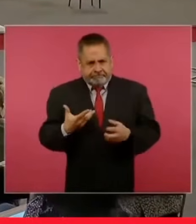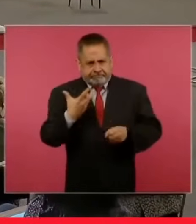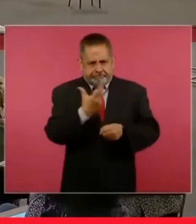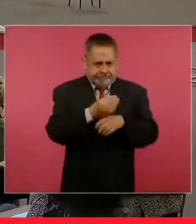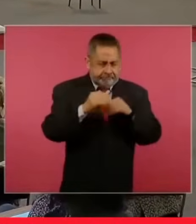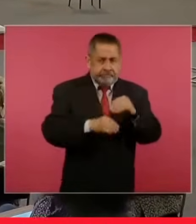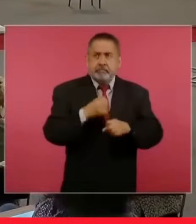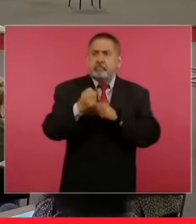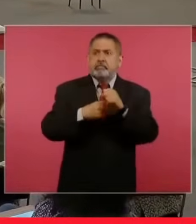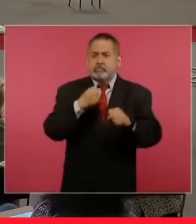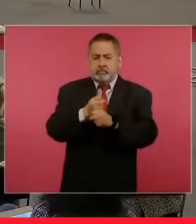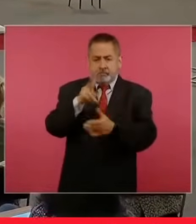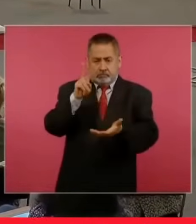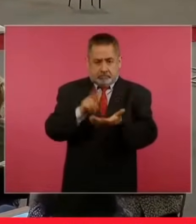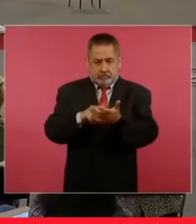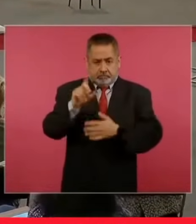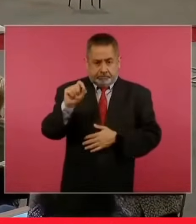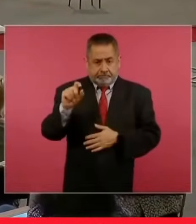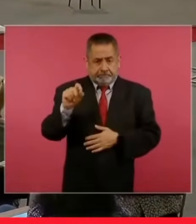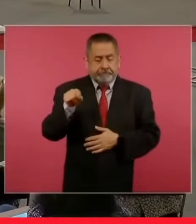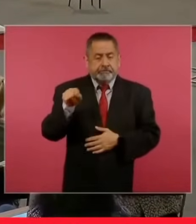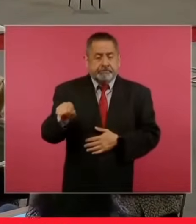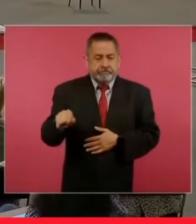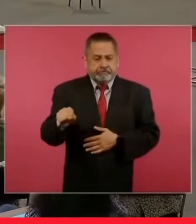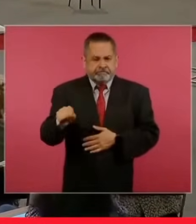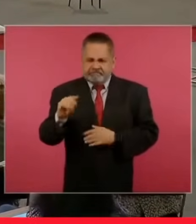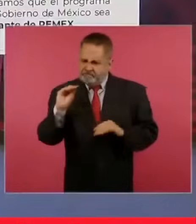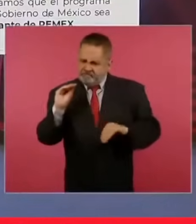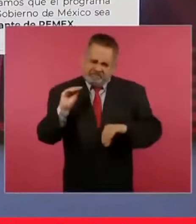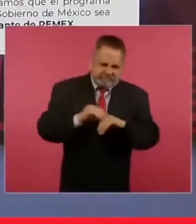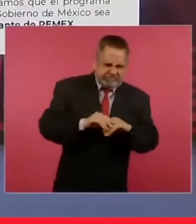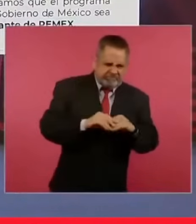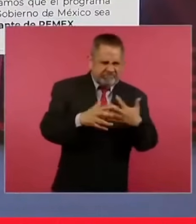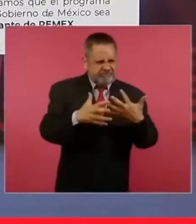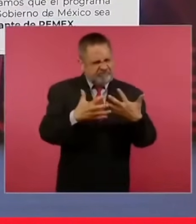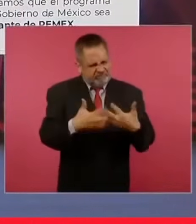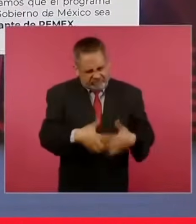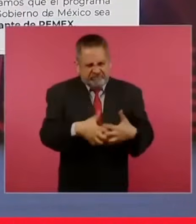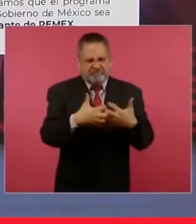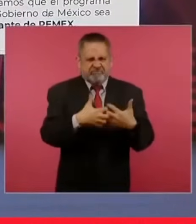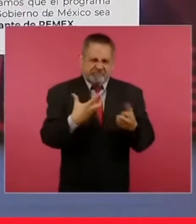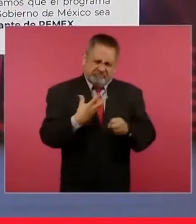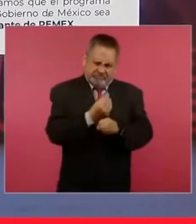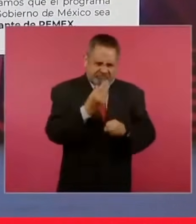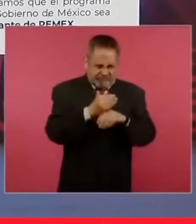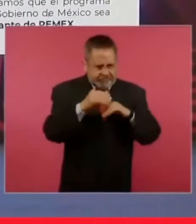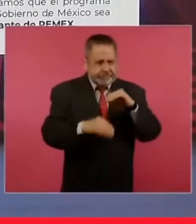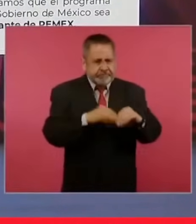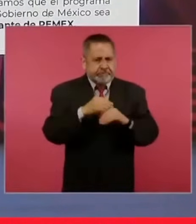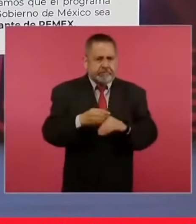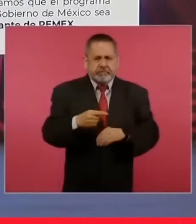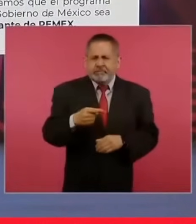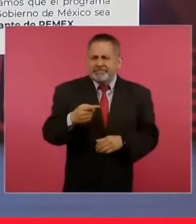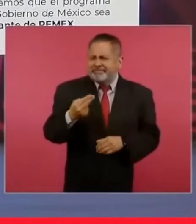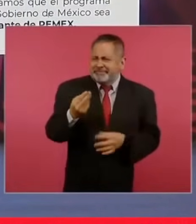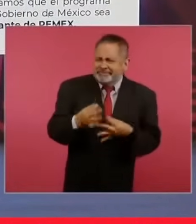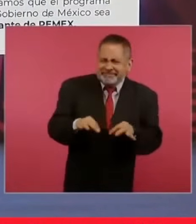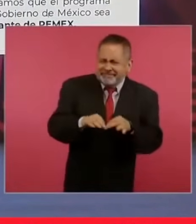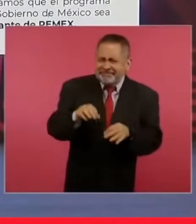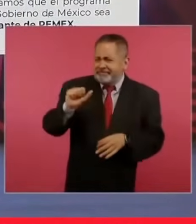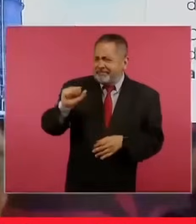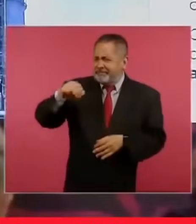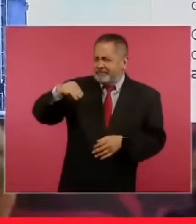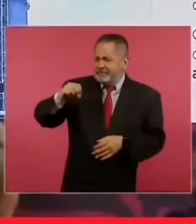En el 2020 echamos a andar la primera planta de amoníaco. ¿Por qué es importante el amoníaco? Porque